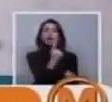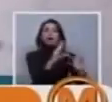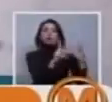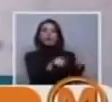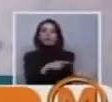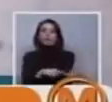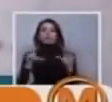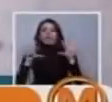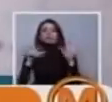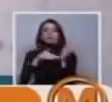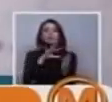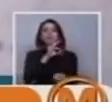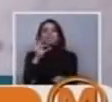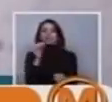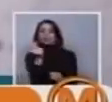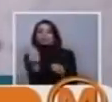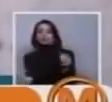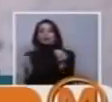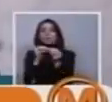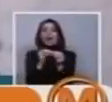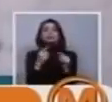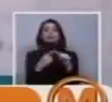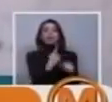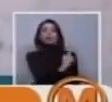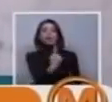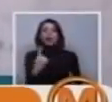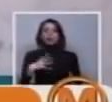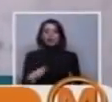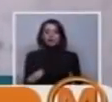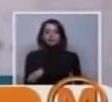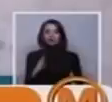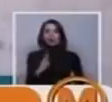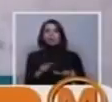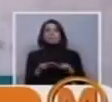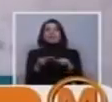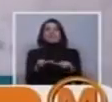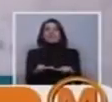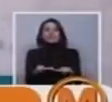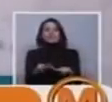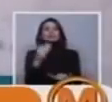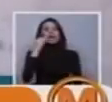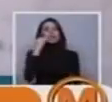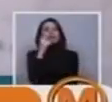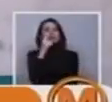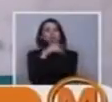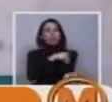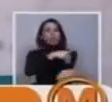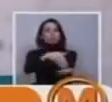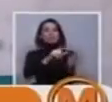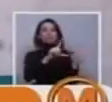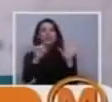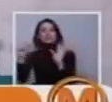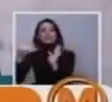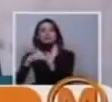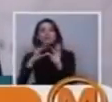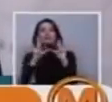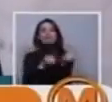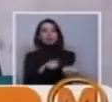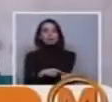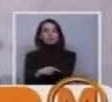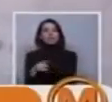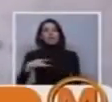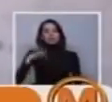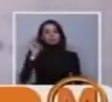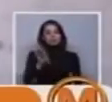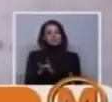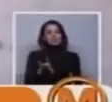y 7.500 pesos adicionales por hijo. Va a beneficiar a casi 1.700.000 familias